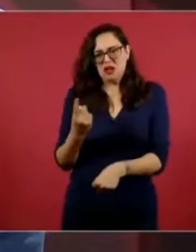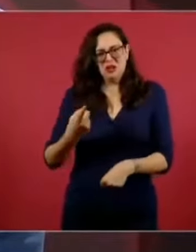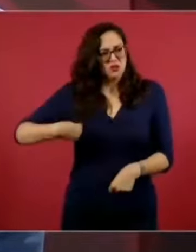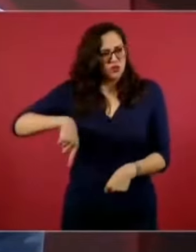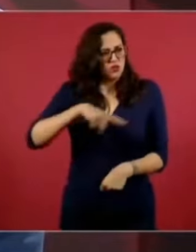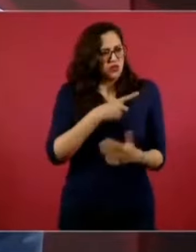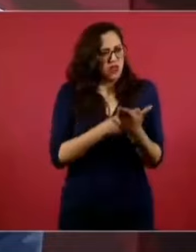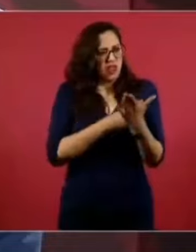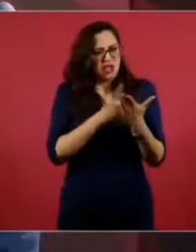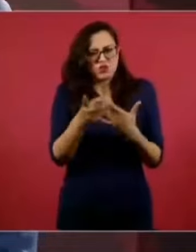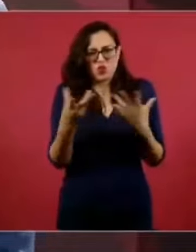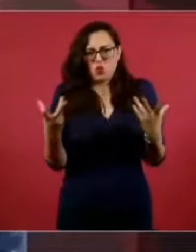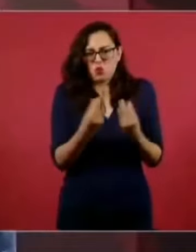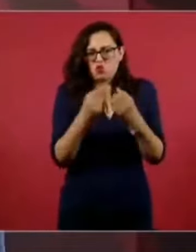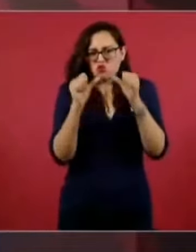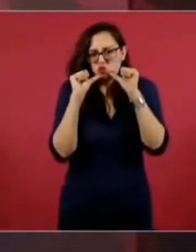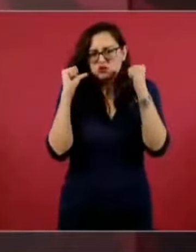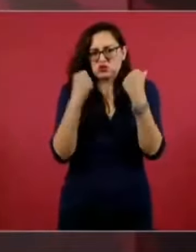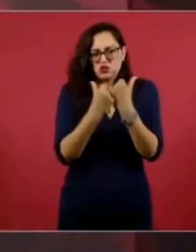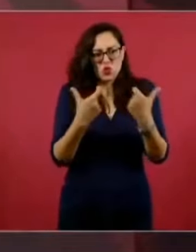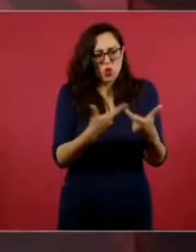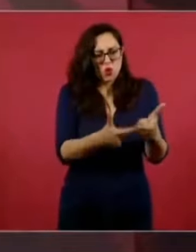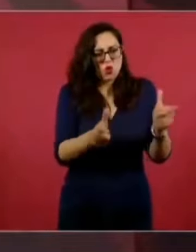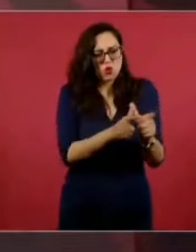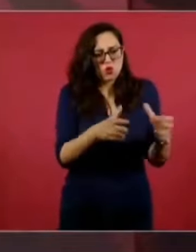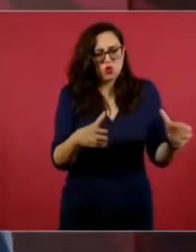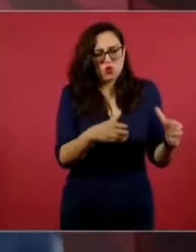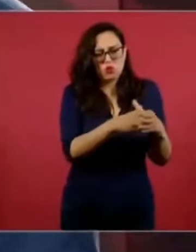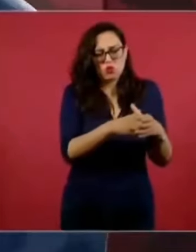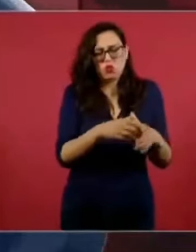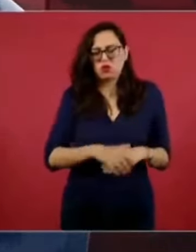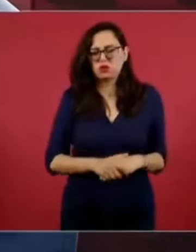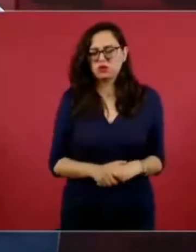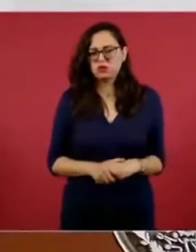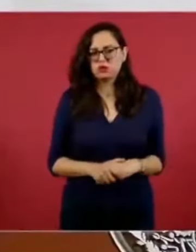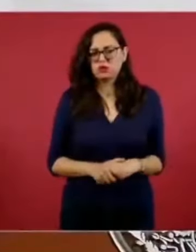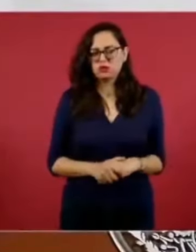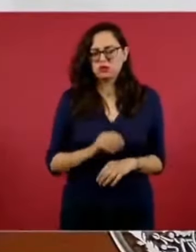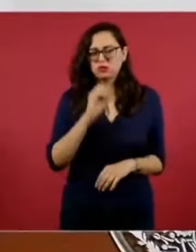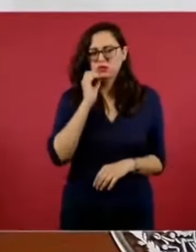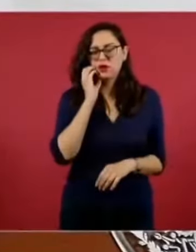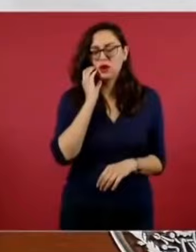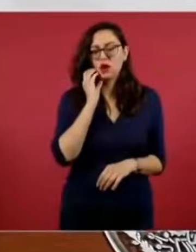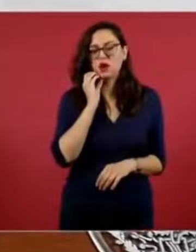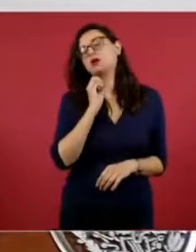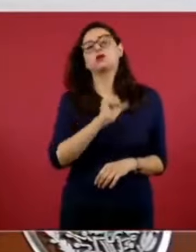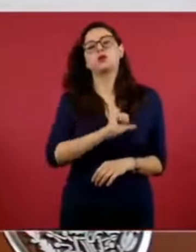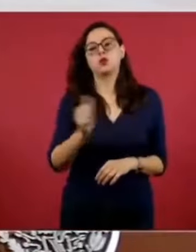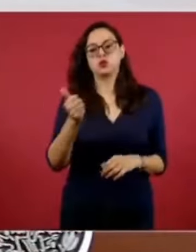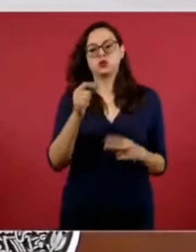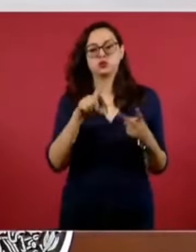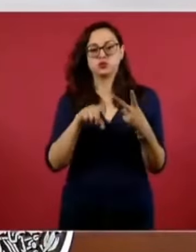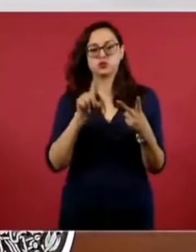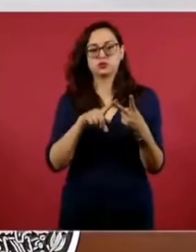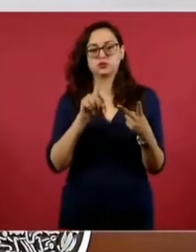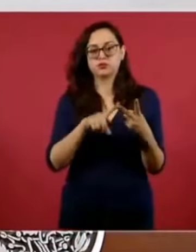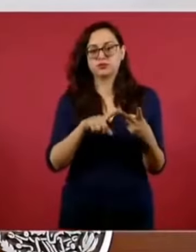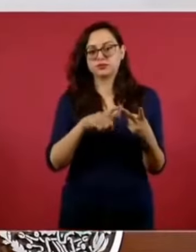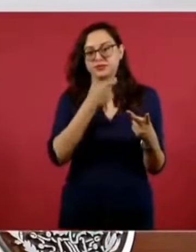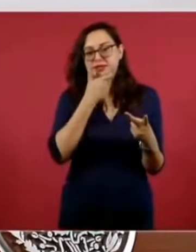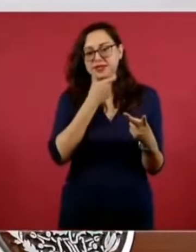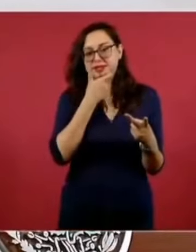años otra cosa esto es de risa lo de la